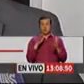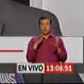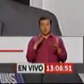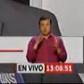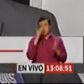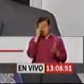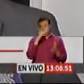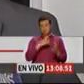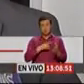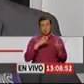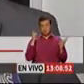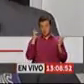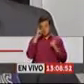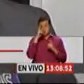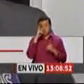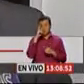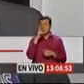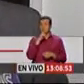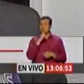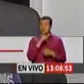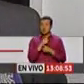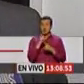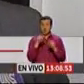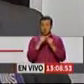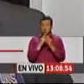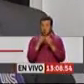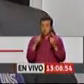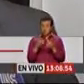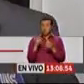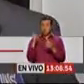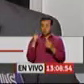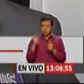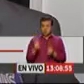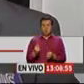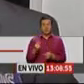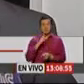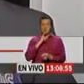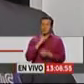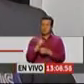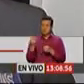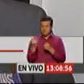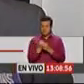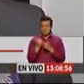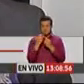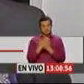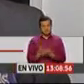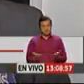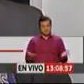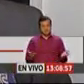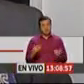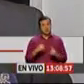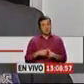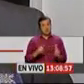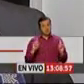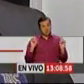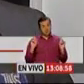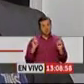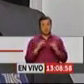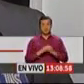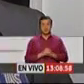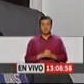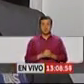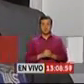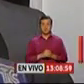es una decisión difícil, es una decisión dura a un sector que necesita realmente ser apoyado. Sin embargo, no